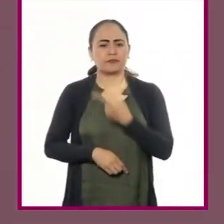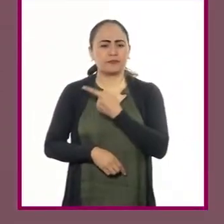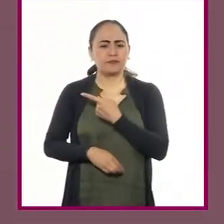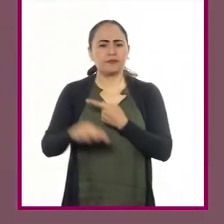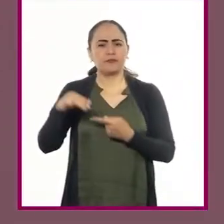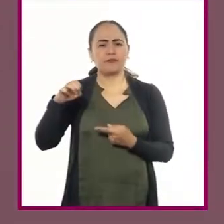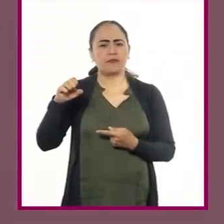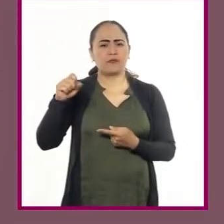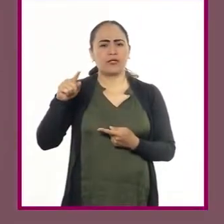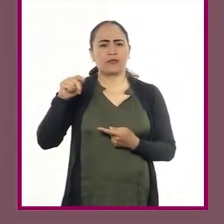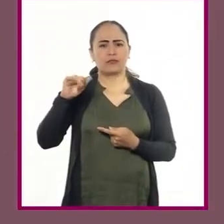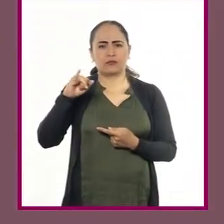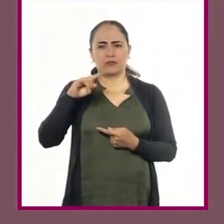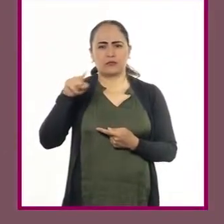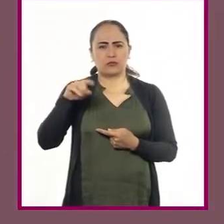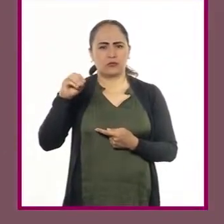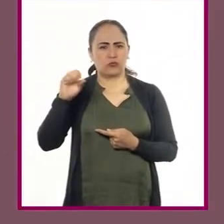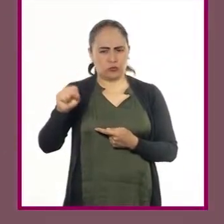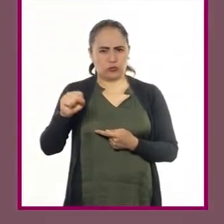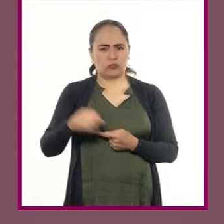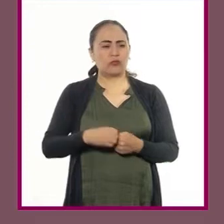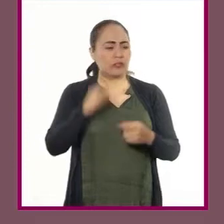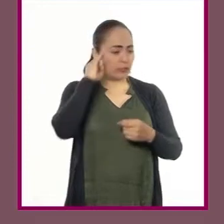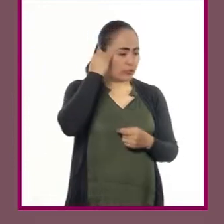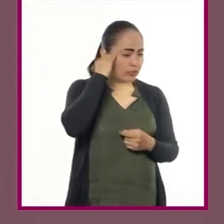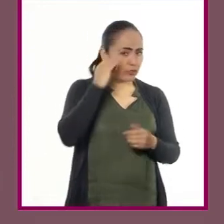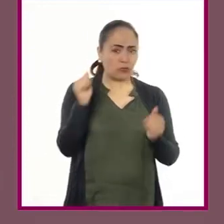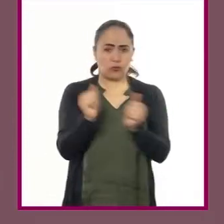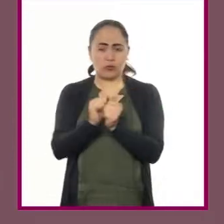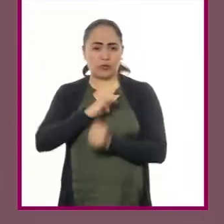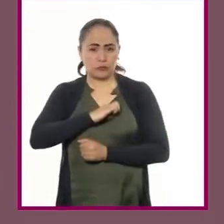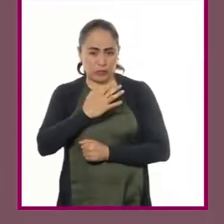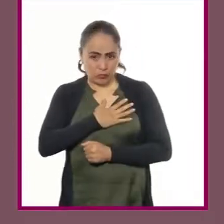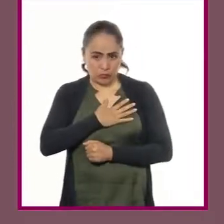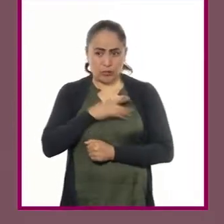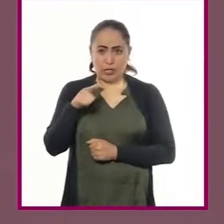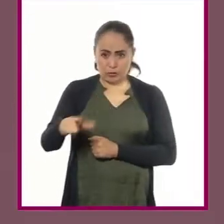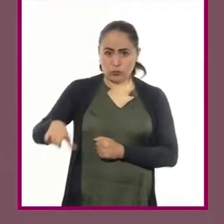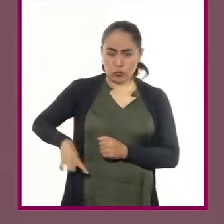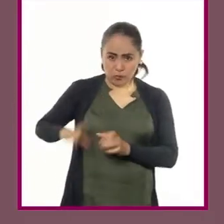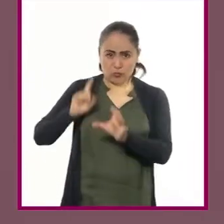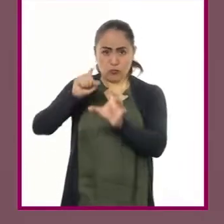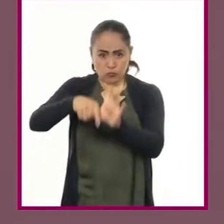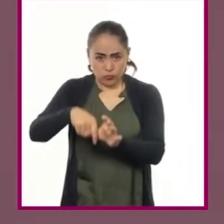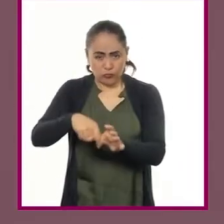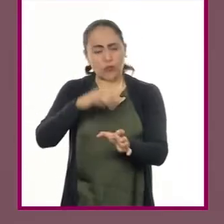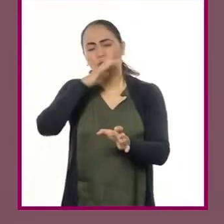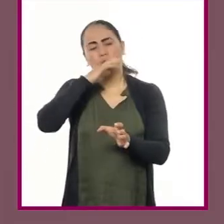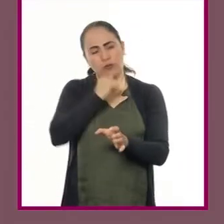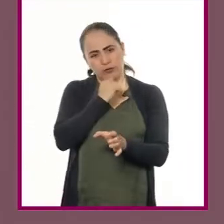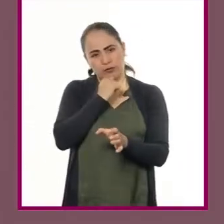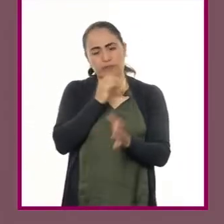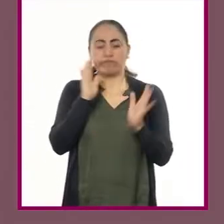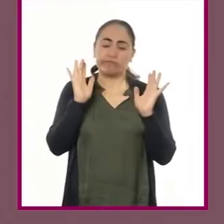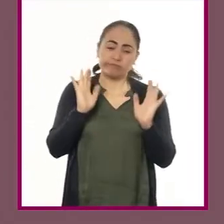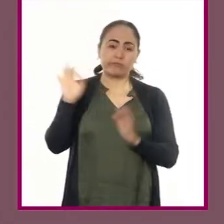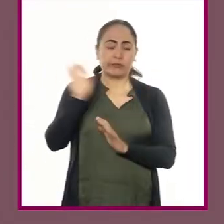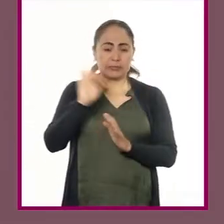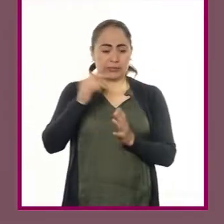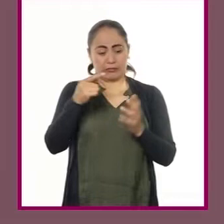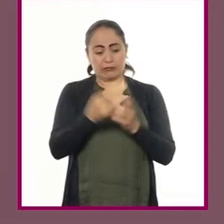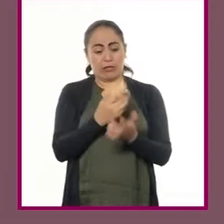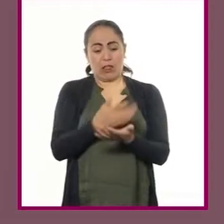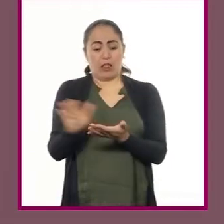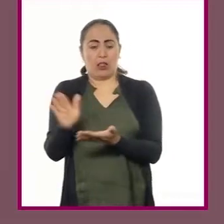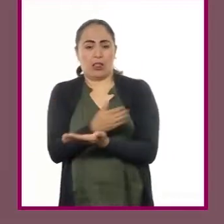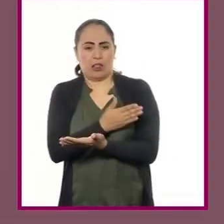con indígenas, no podían ocupar puestos reales, ni públicos ni eclesiásticos, a menos que evadieran esta